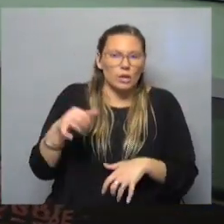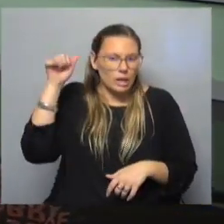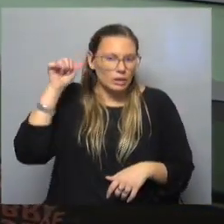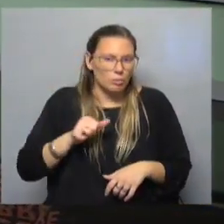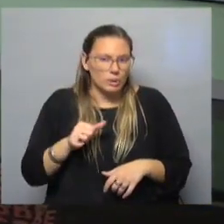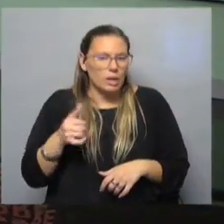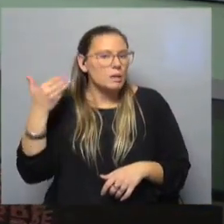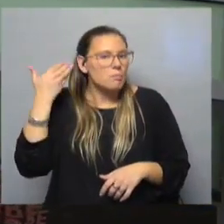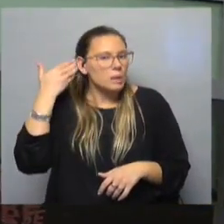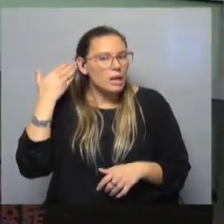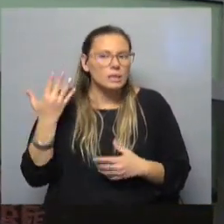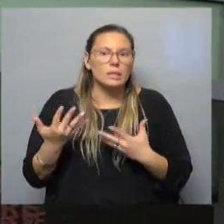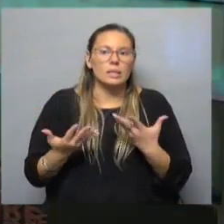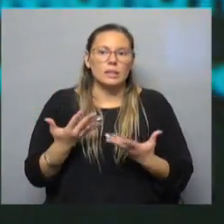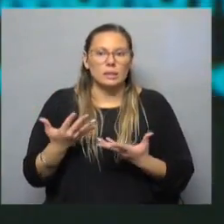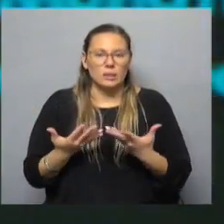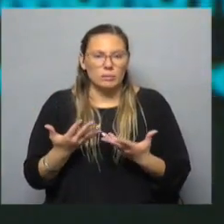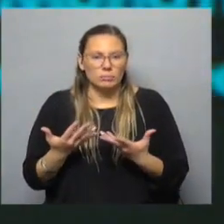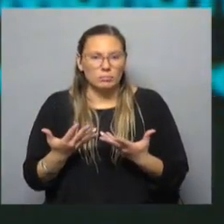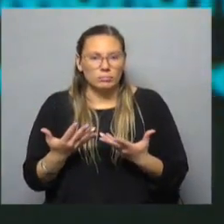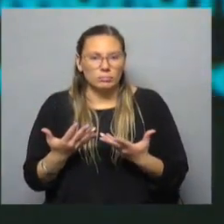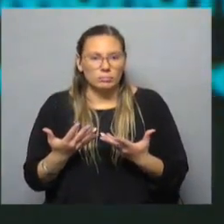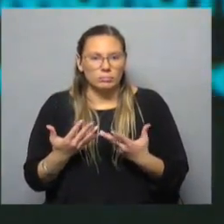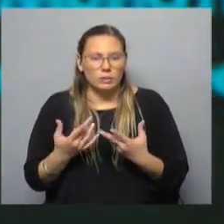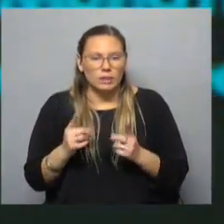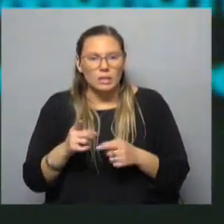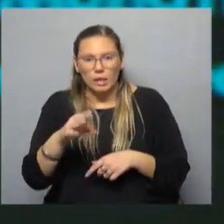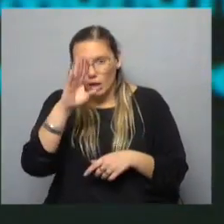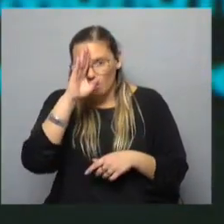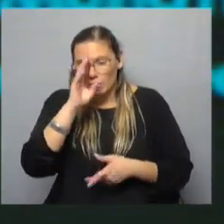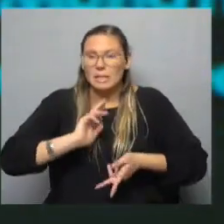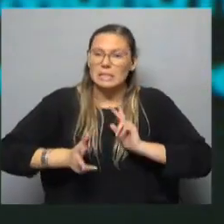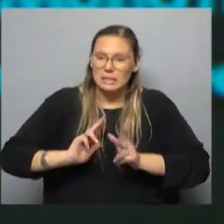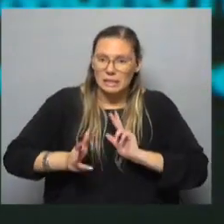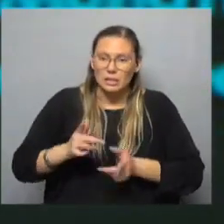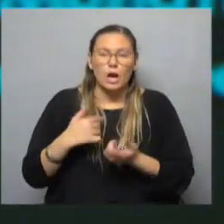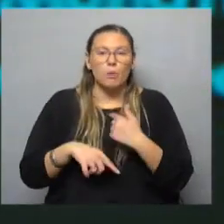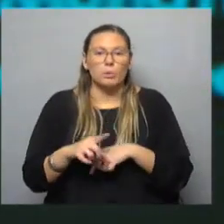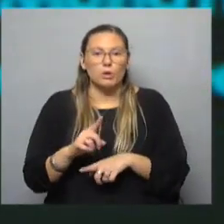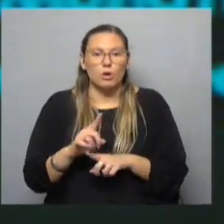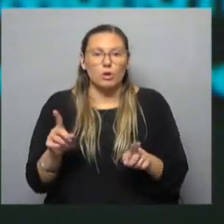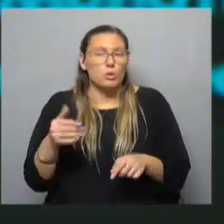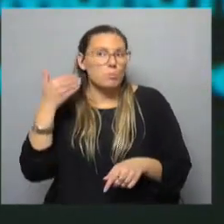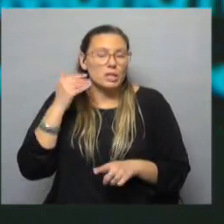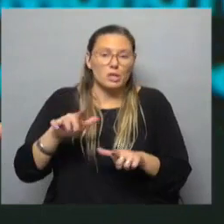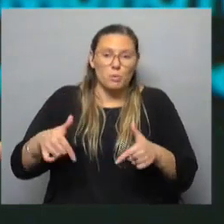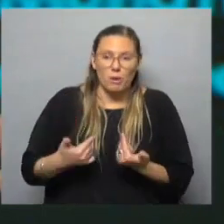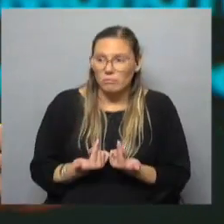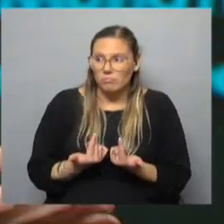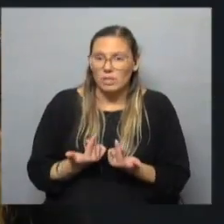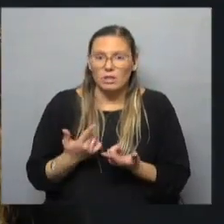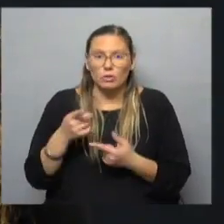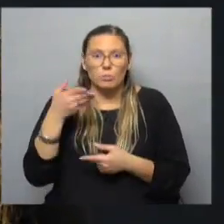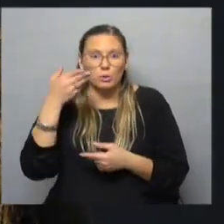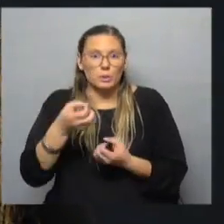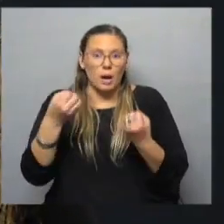que te pusieras el implante, que tenías que aprender a hablar con lengua de señas. Pero claro, al no tener el implante, todo lo que tú